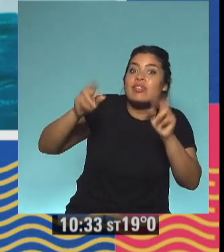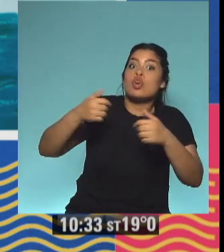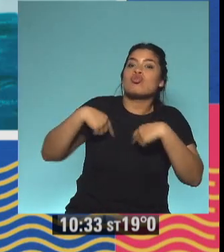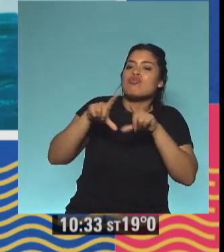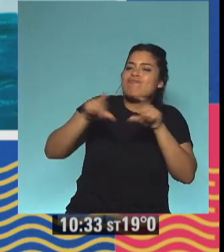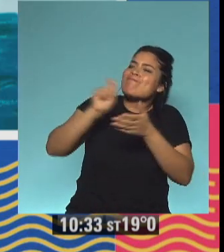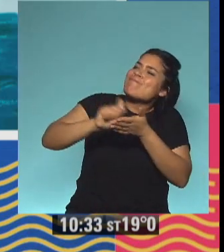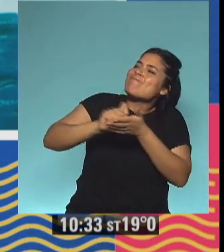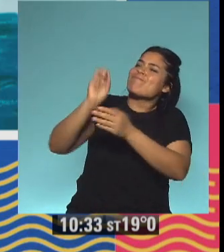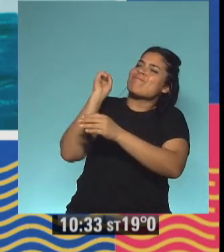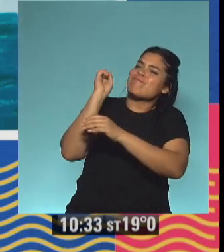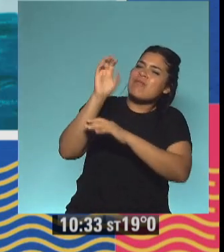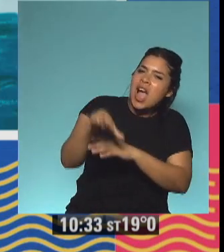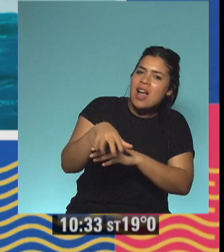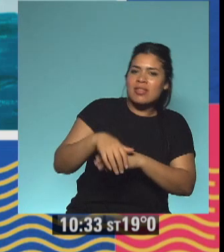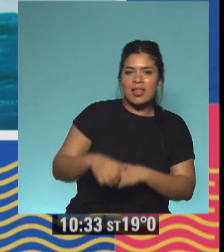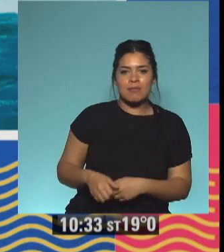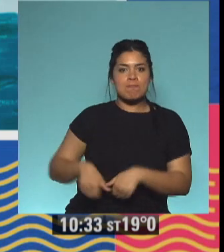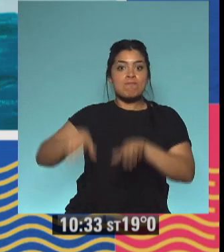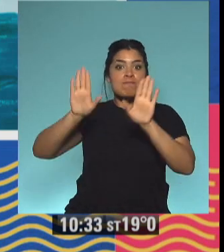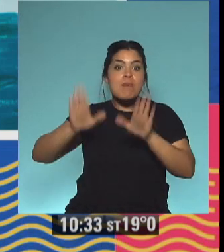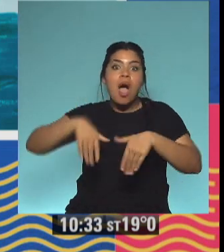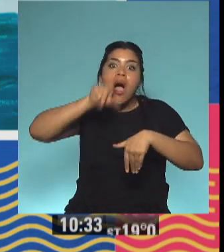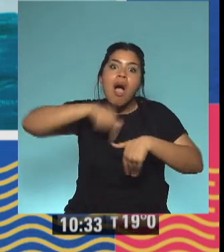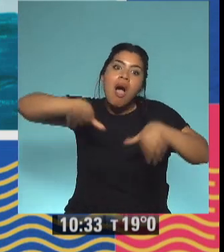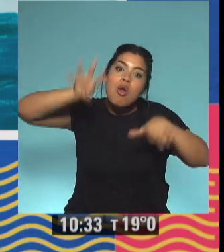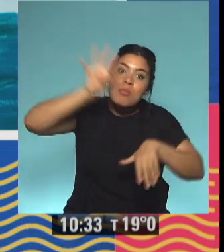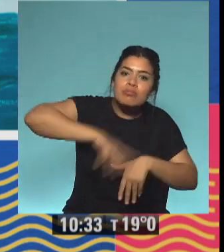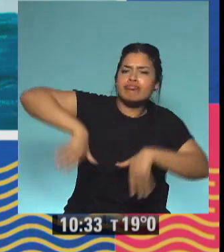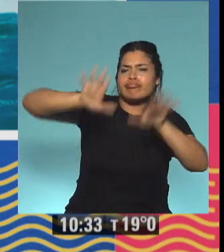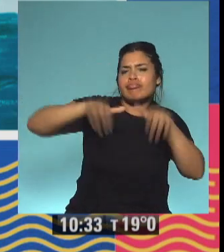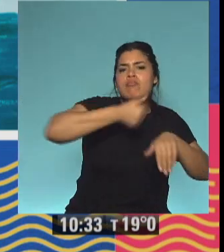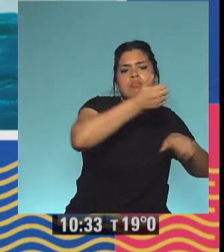Pájaro amarillo atravesó el mar. Miren todos los pájaros que se fue encontrando.